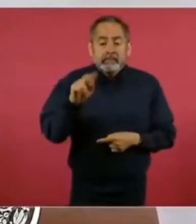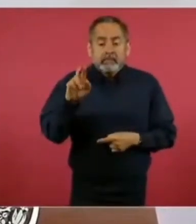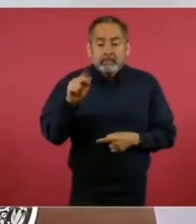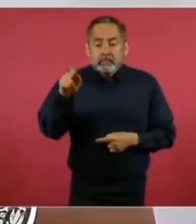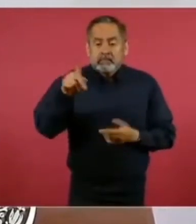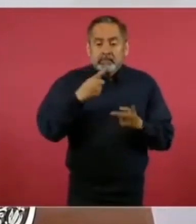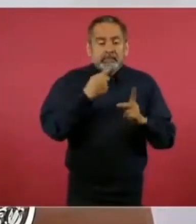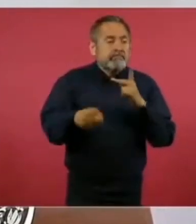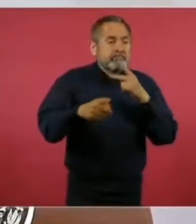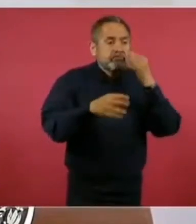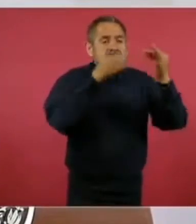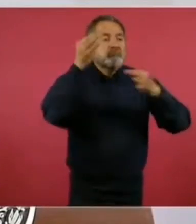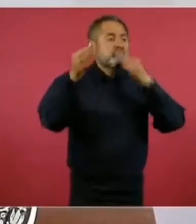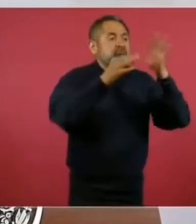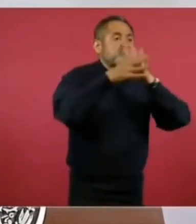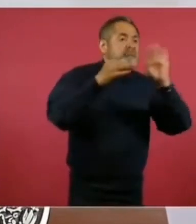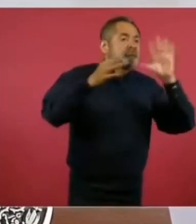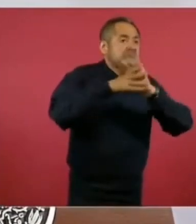política